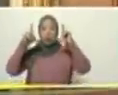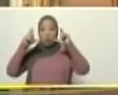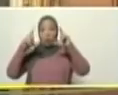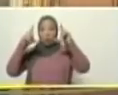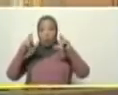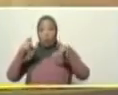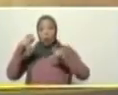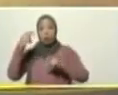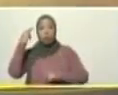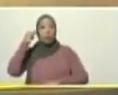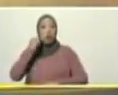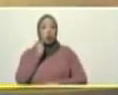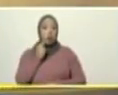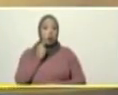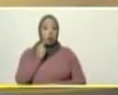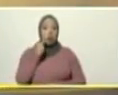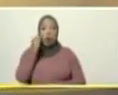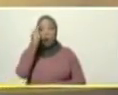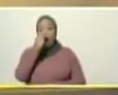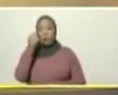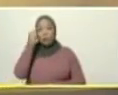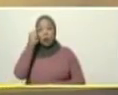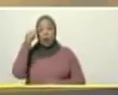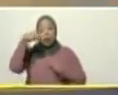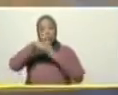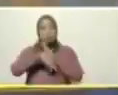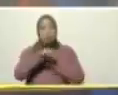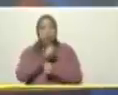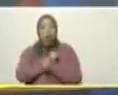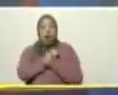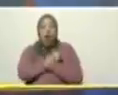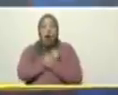de alerta, de amor de nuestro libertador?